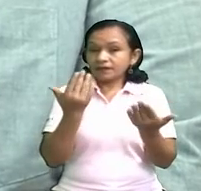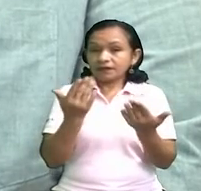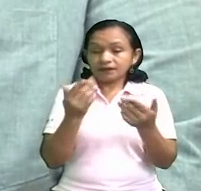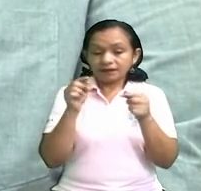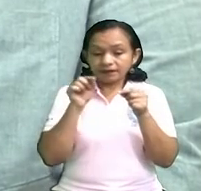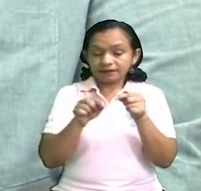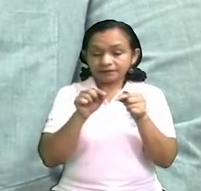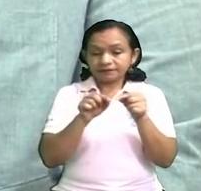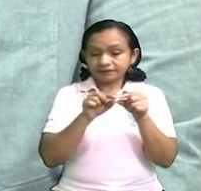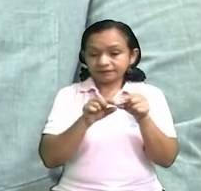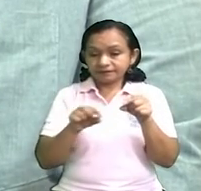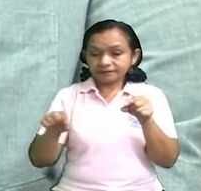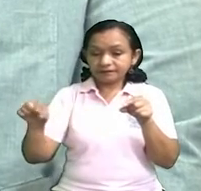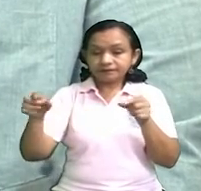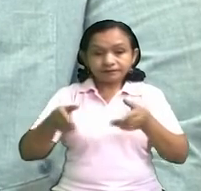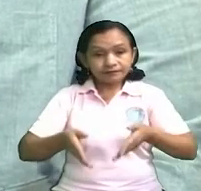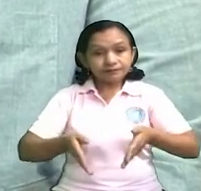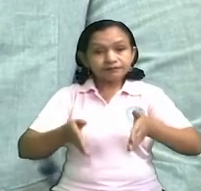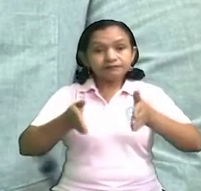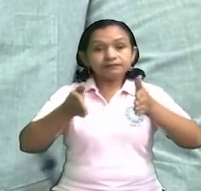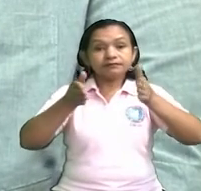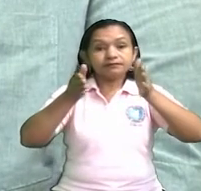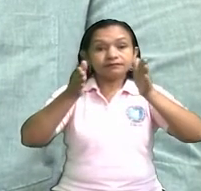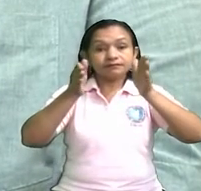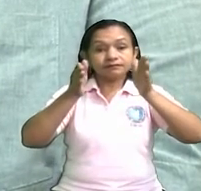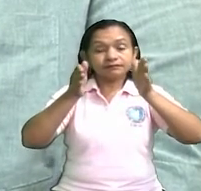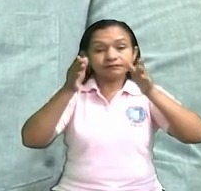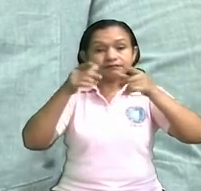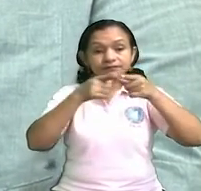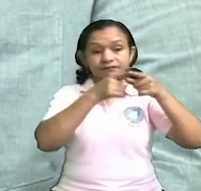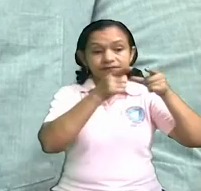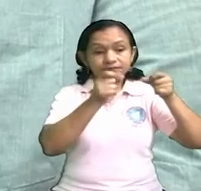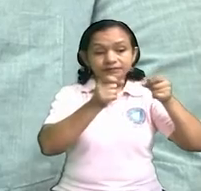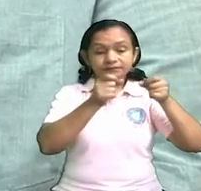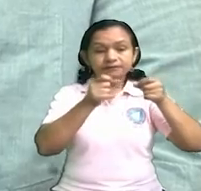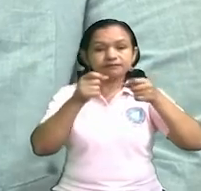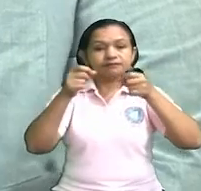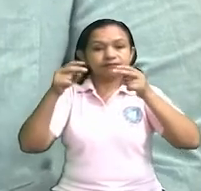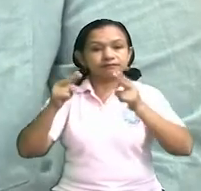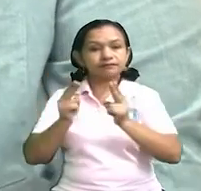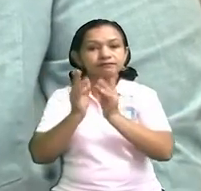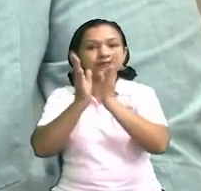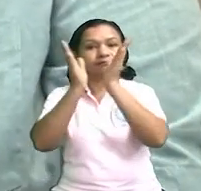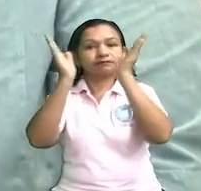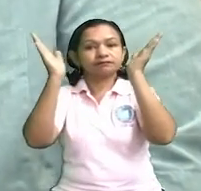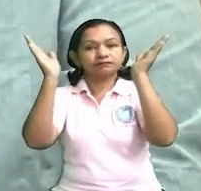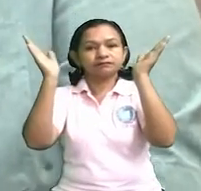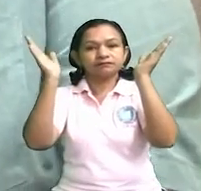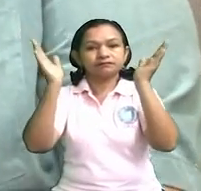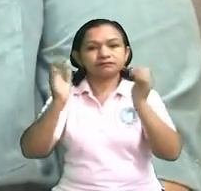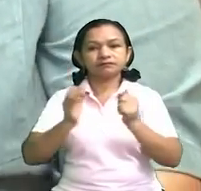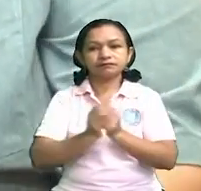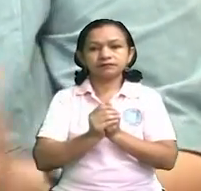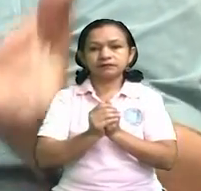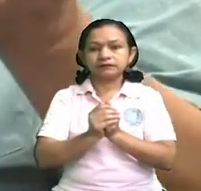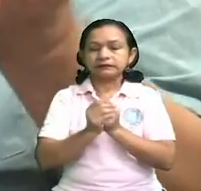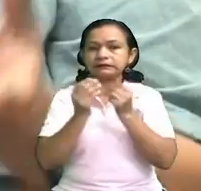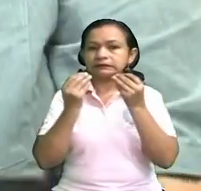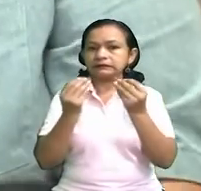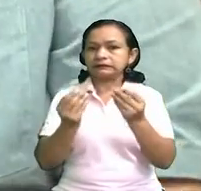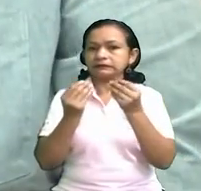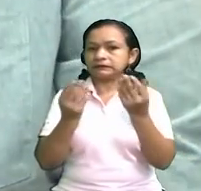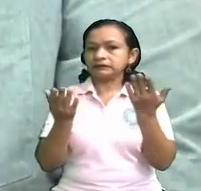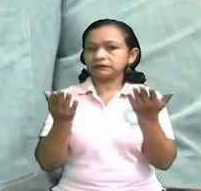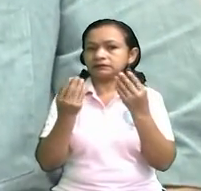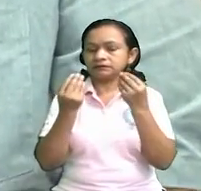esta franja de carretera entre Managua y Nagarote se ha vuelto, digamos,